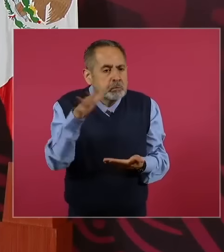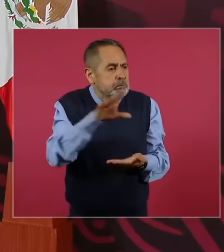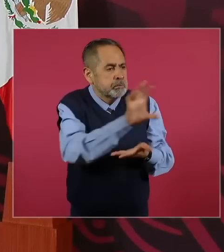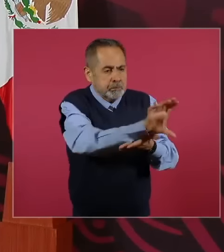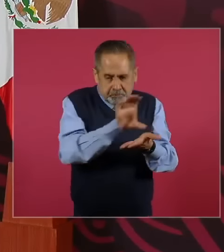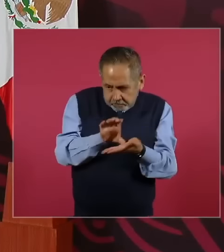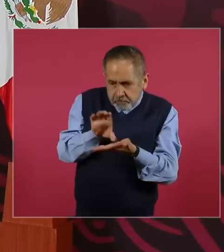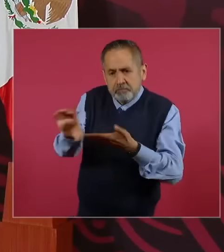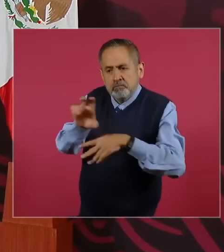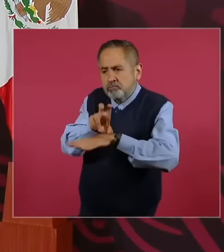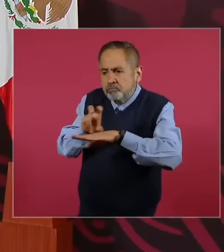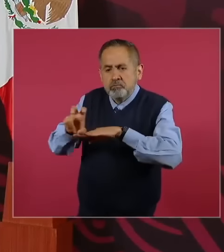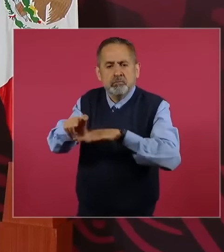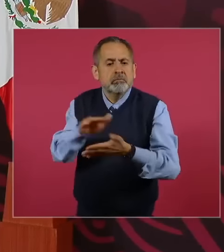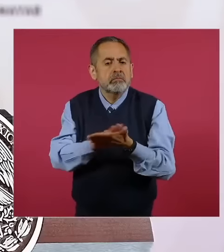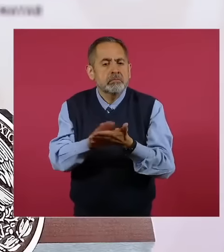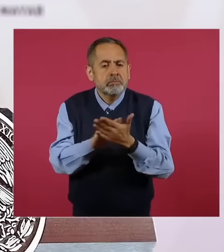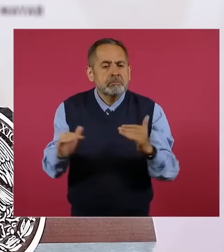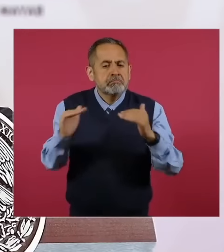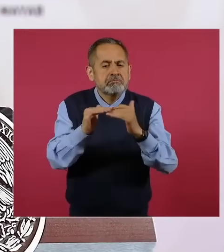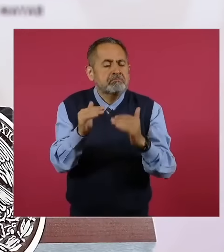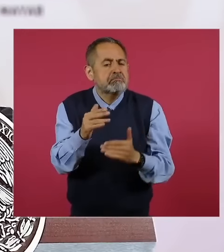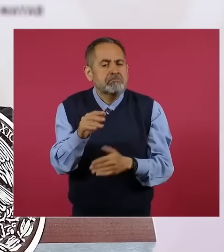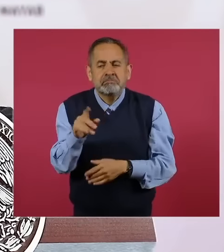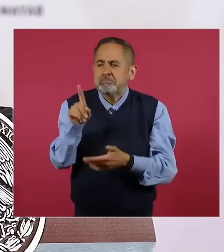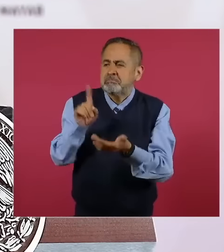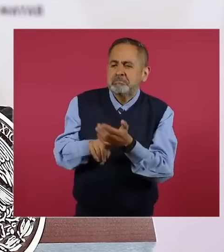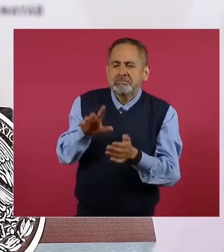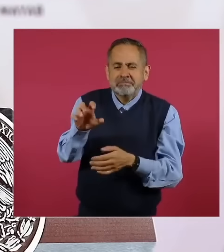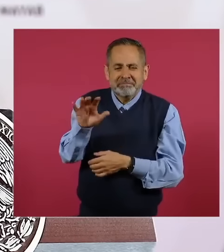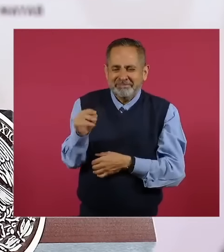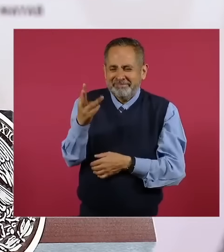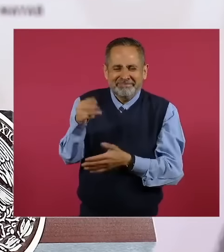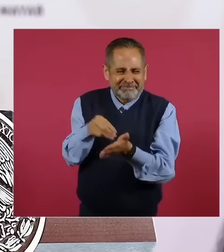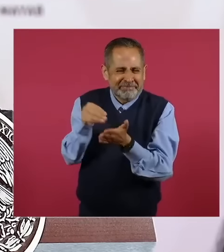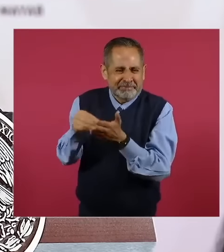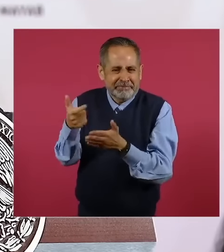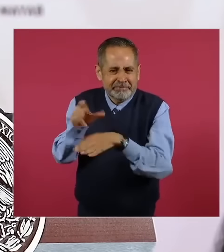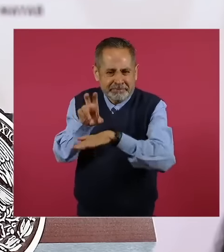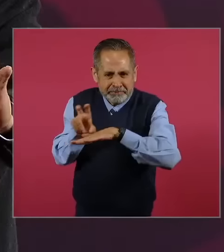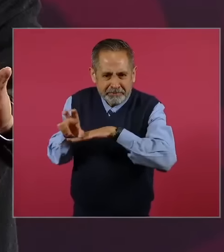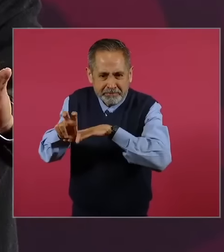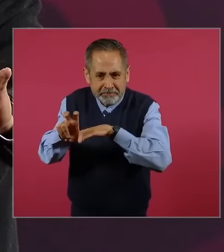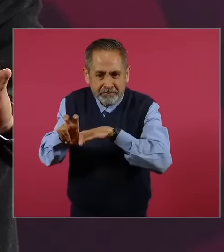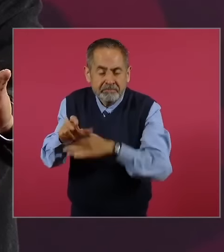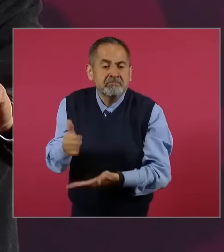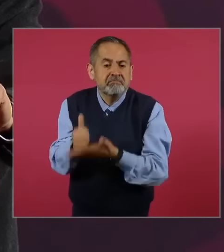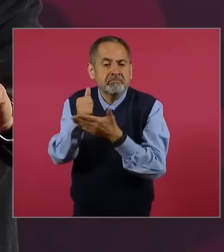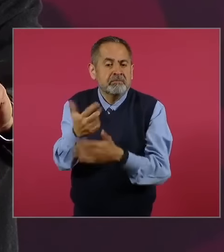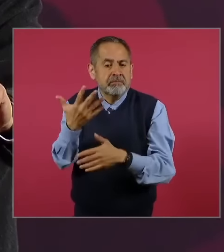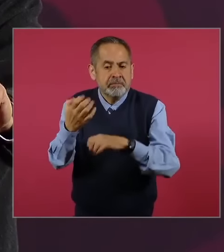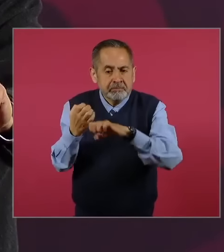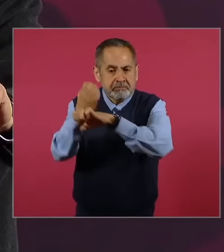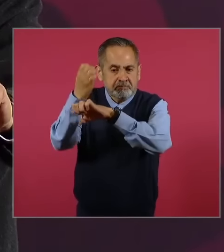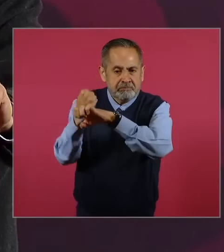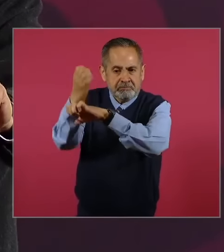1,554 kilómetros del Tren Maya en beneficio de 5 estados del sureste.